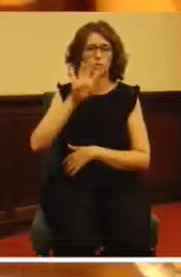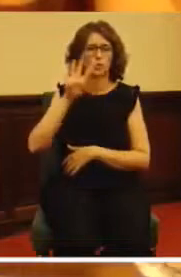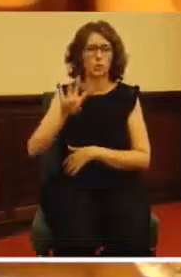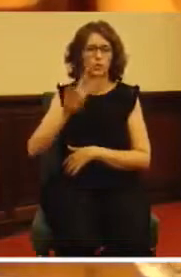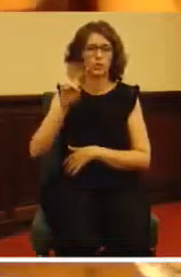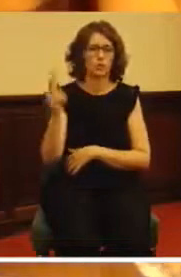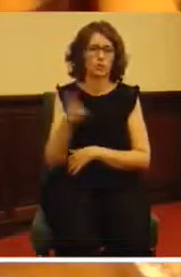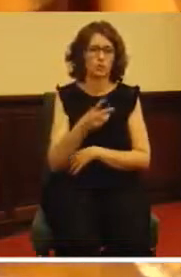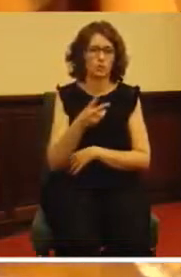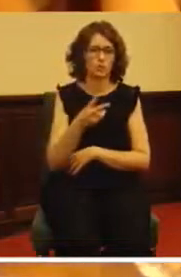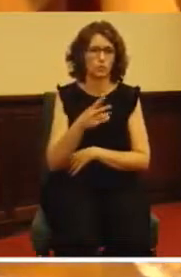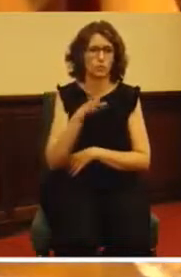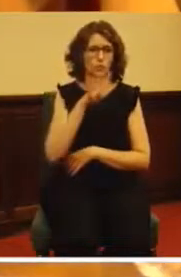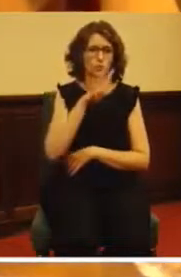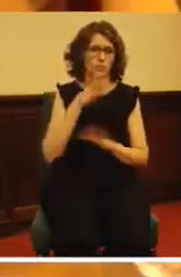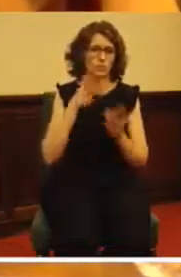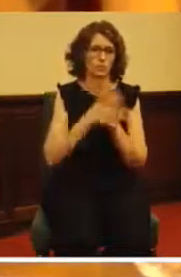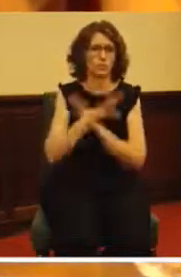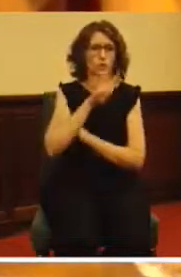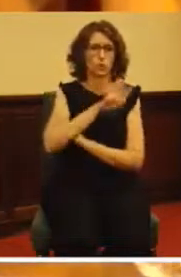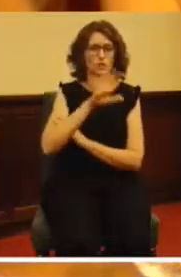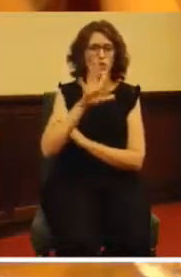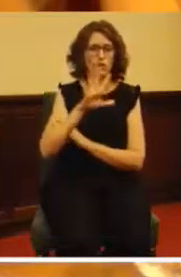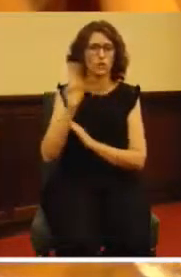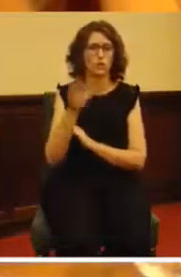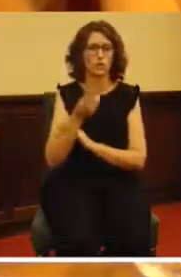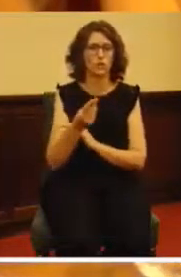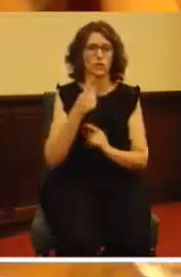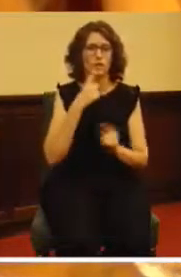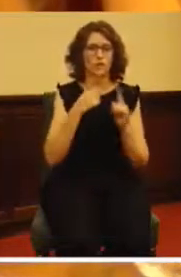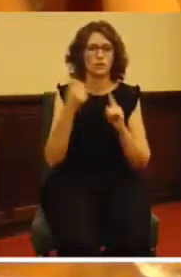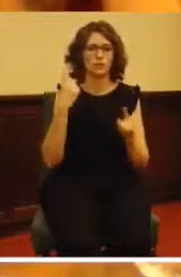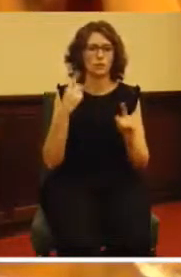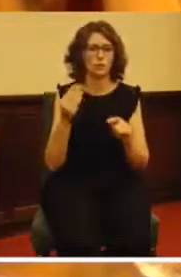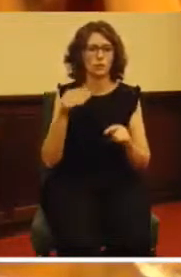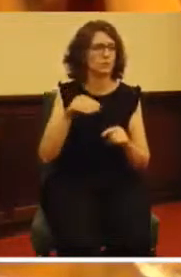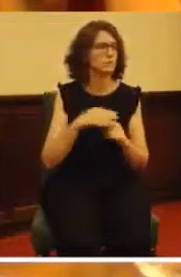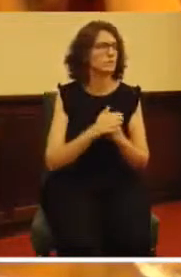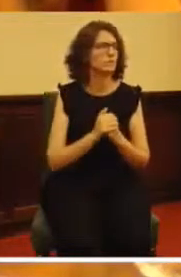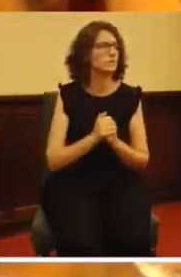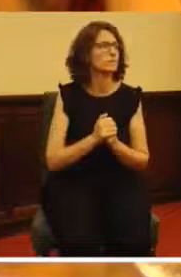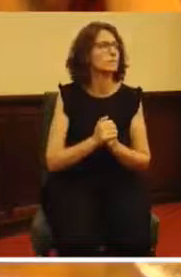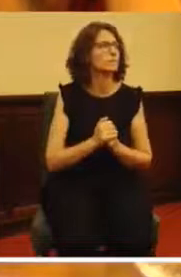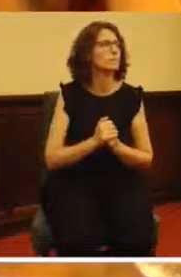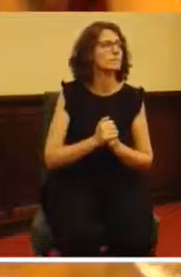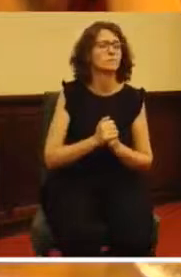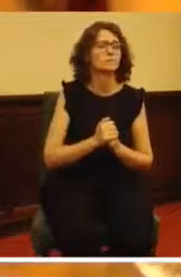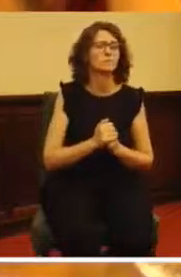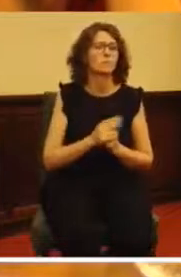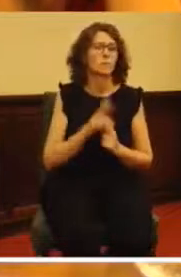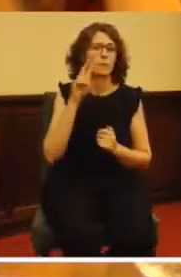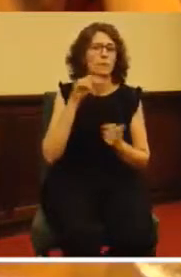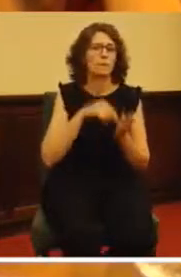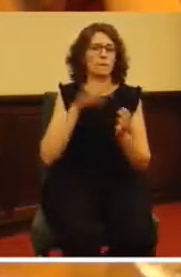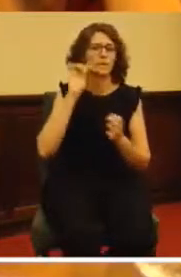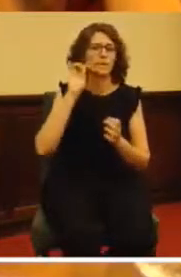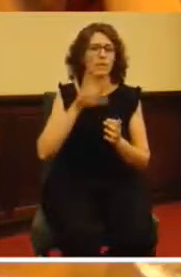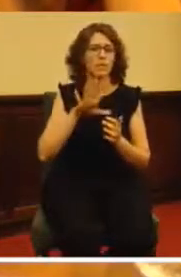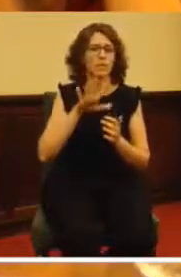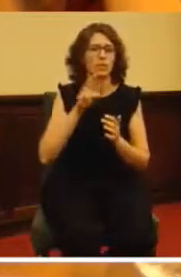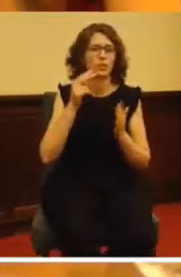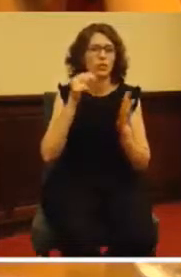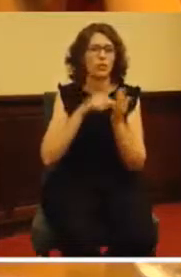554 euros, 45 euros más que el año anterior. Vamos al 2015 y en